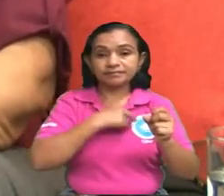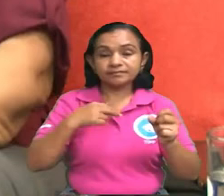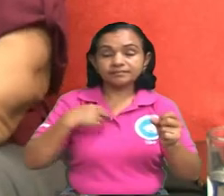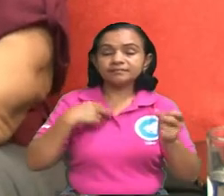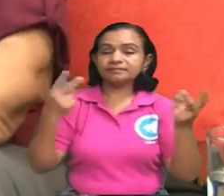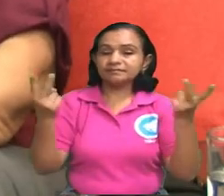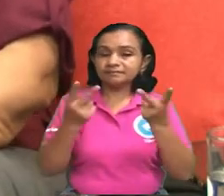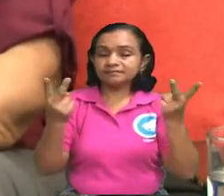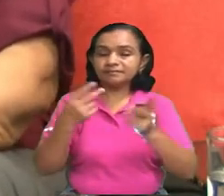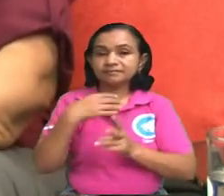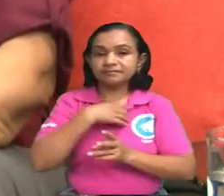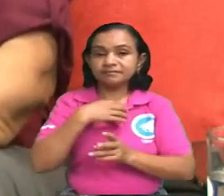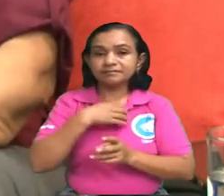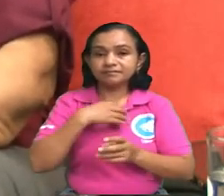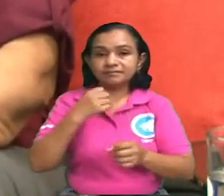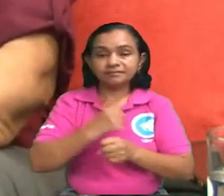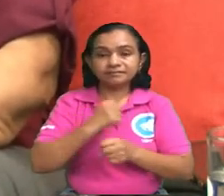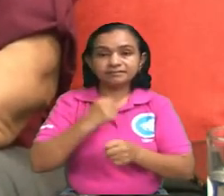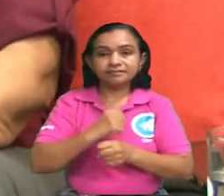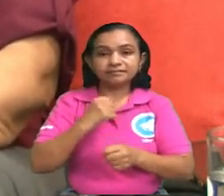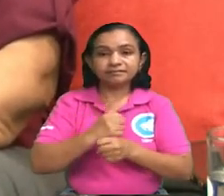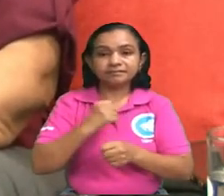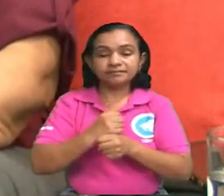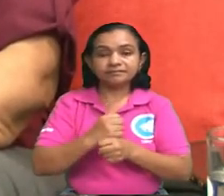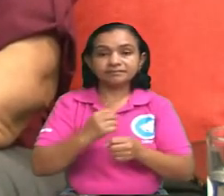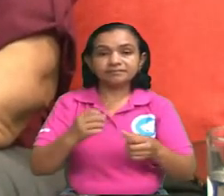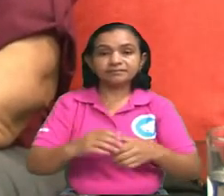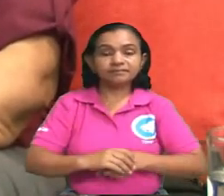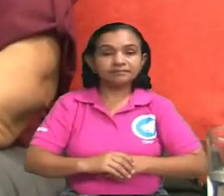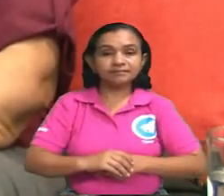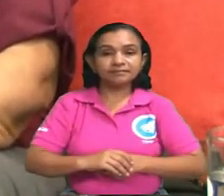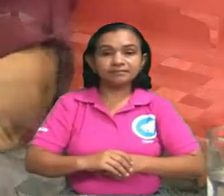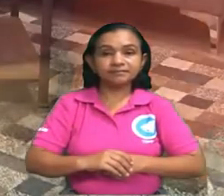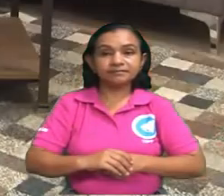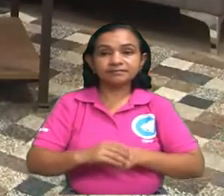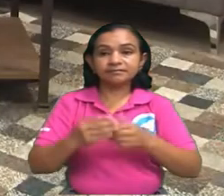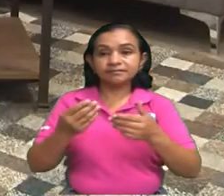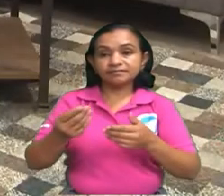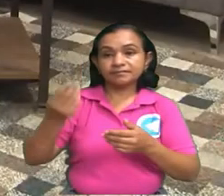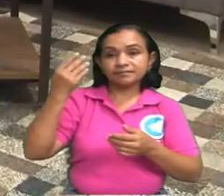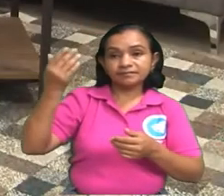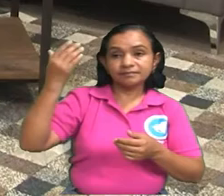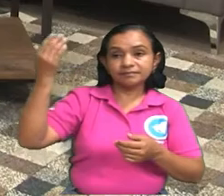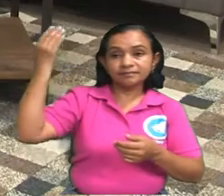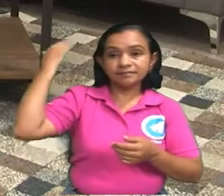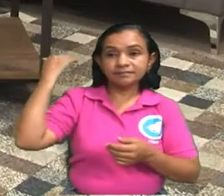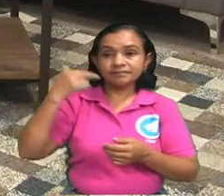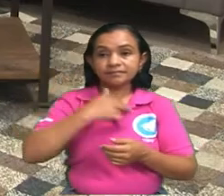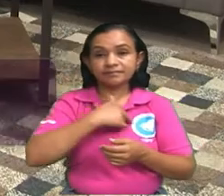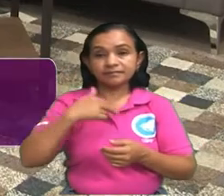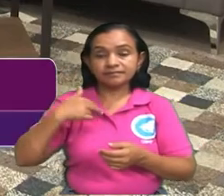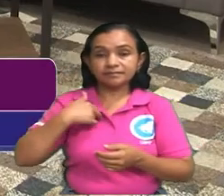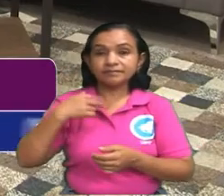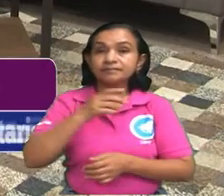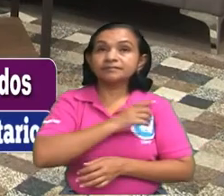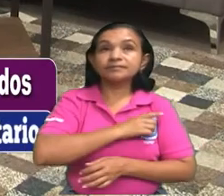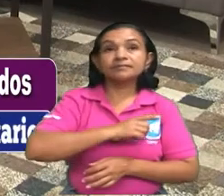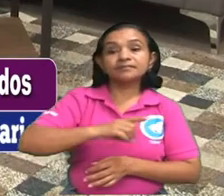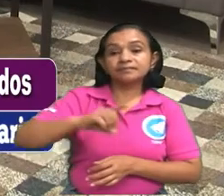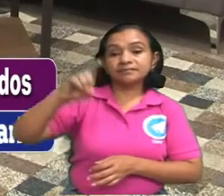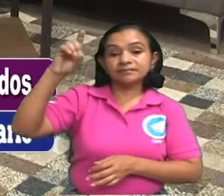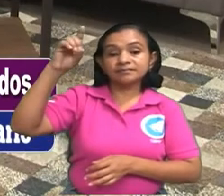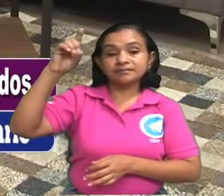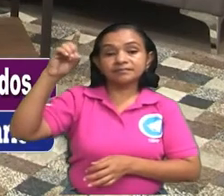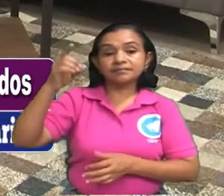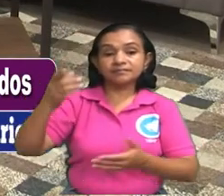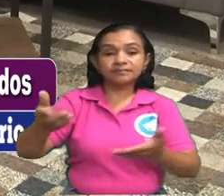y ha tenido la oportunidad de vivir. Porque el momento histórico, Dios nos dio